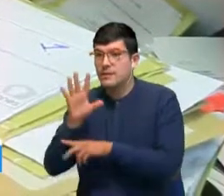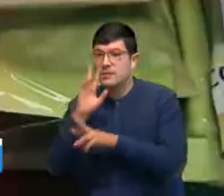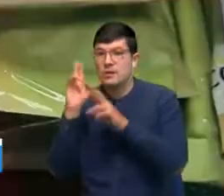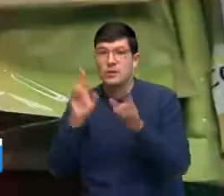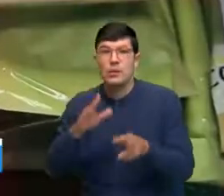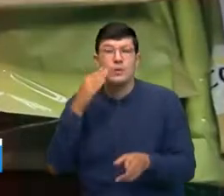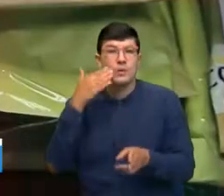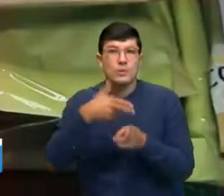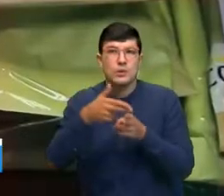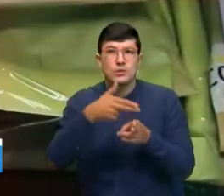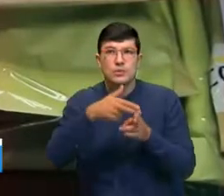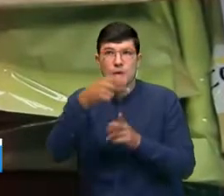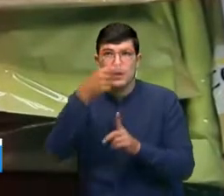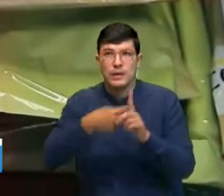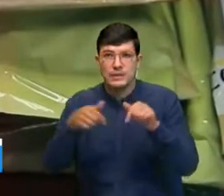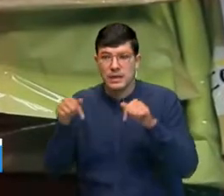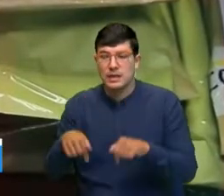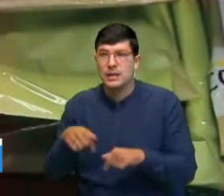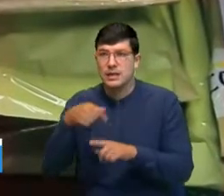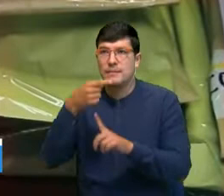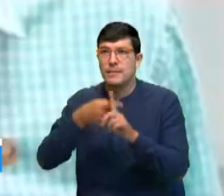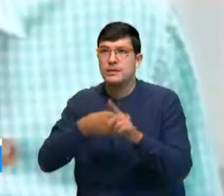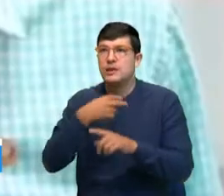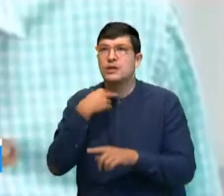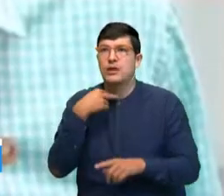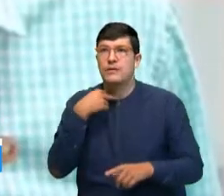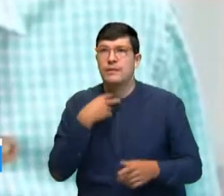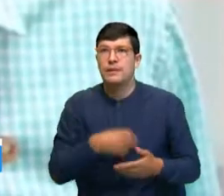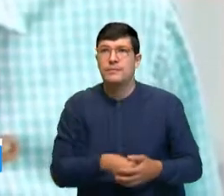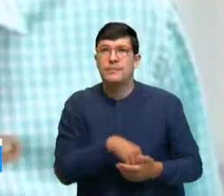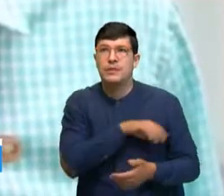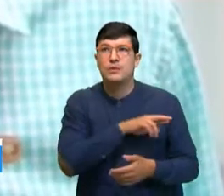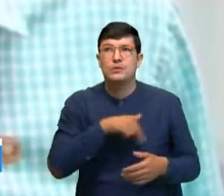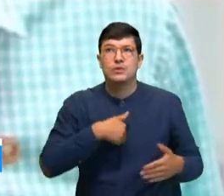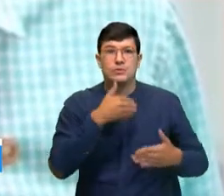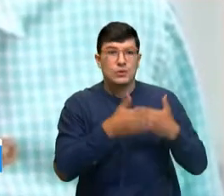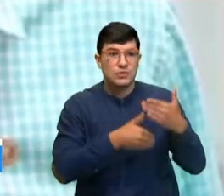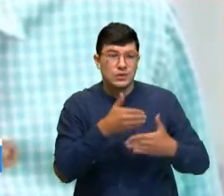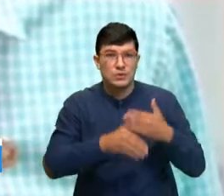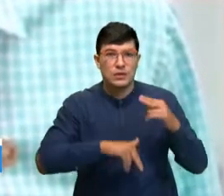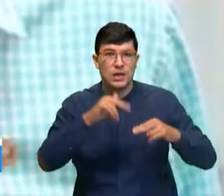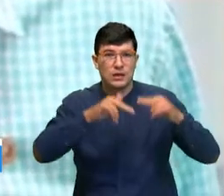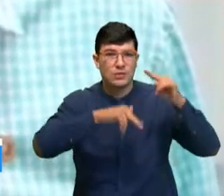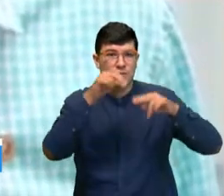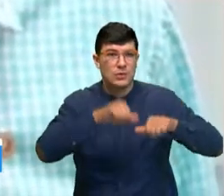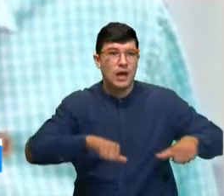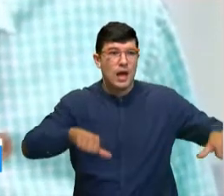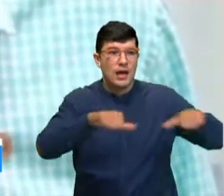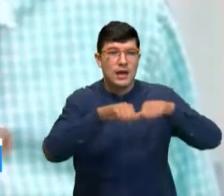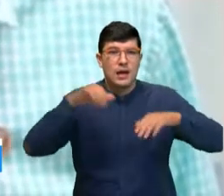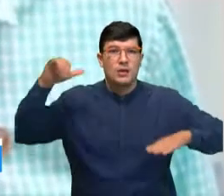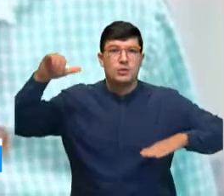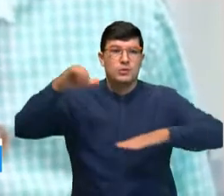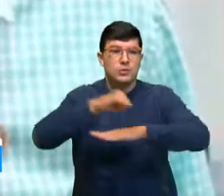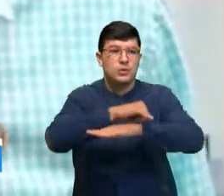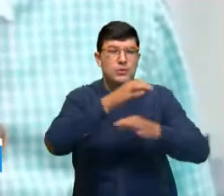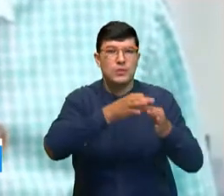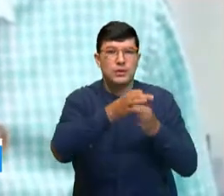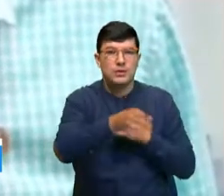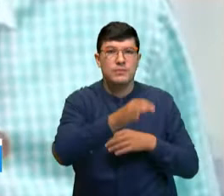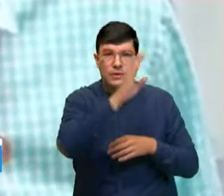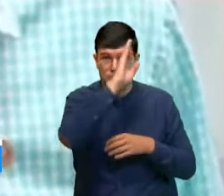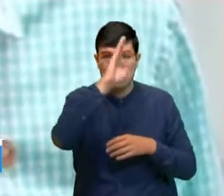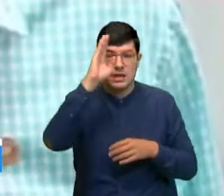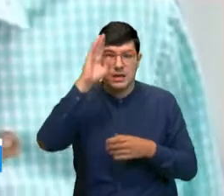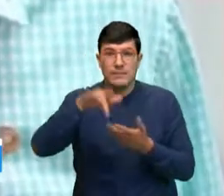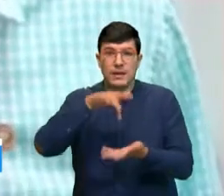el próximo mes de noviembre cerramos un proceso de licitación para la construcción de la terminal de los pozos en el 'san mil con una participación